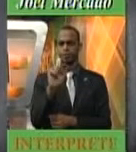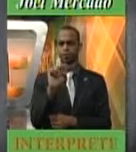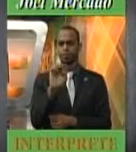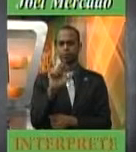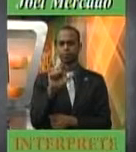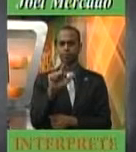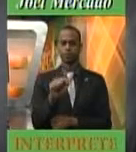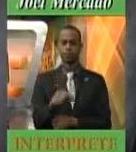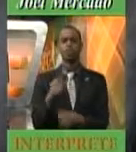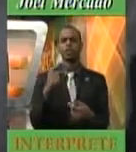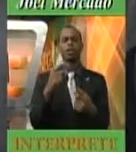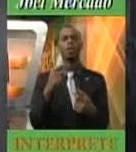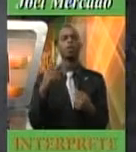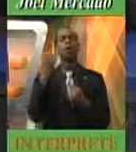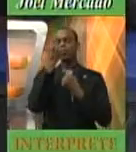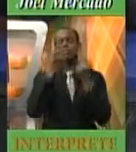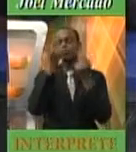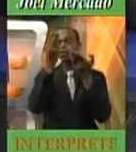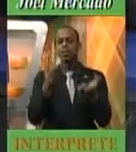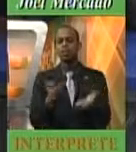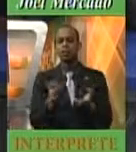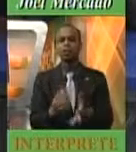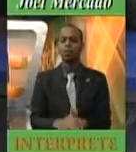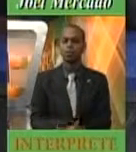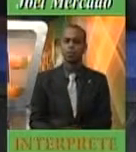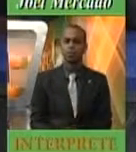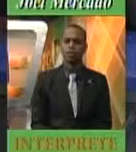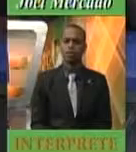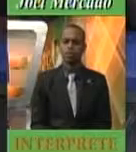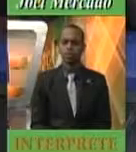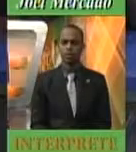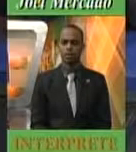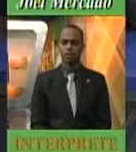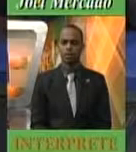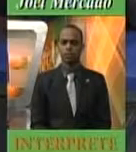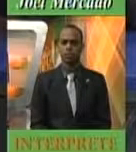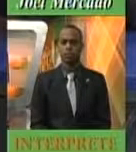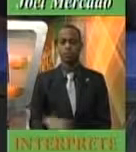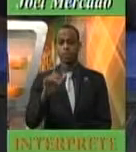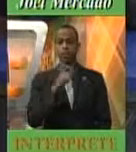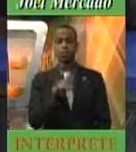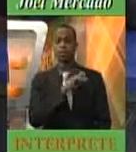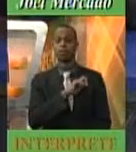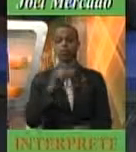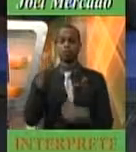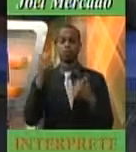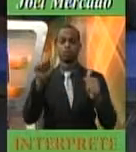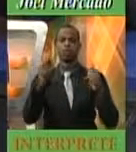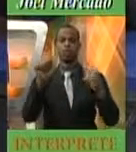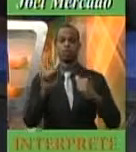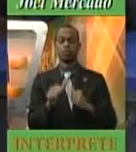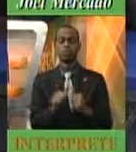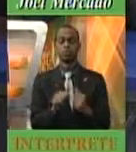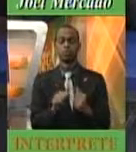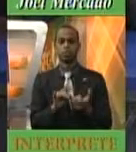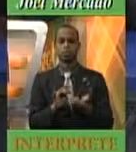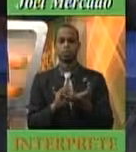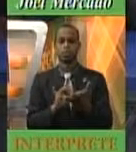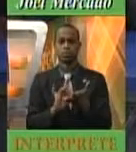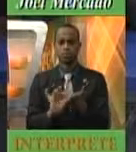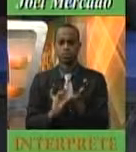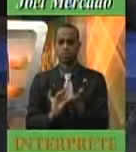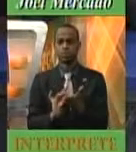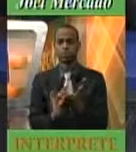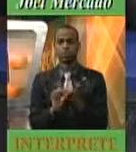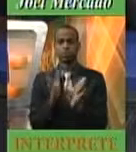canción Solo Pienso en Ti. España, aquella lucha, la medicina, la